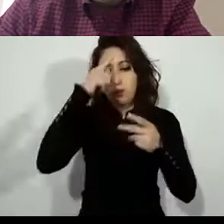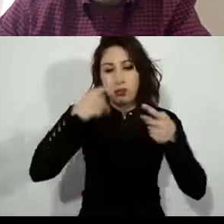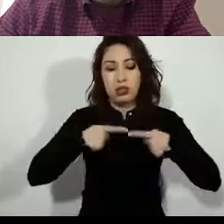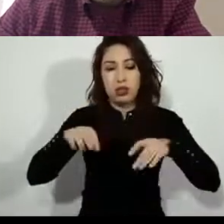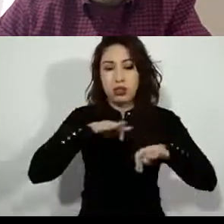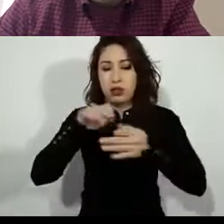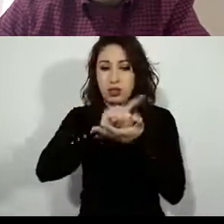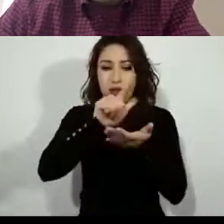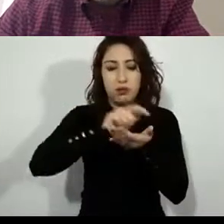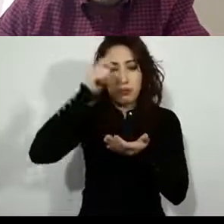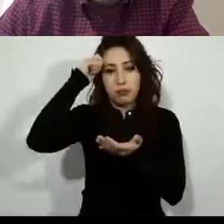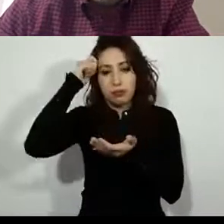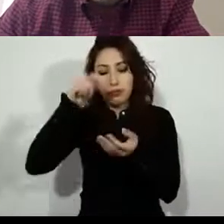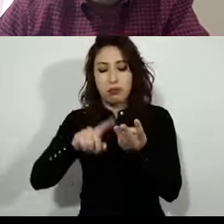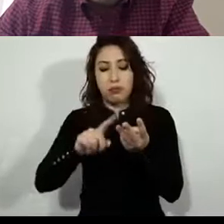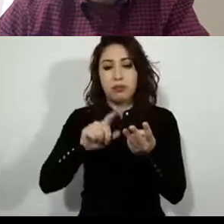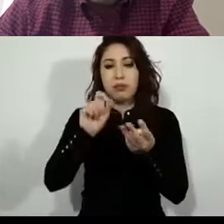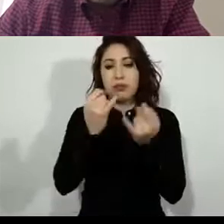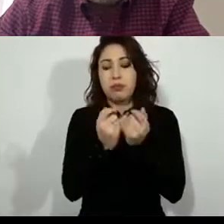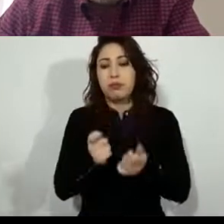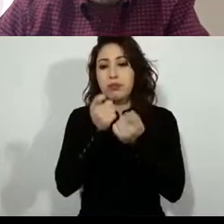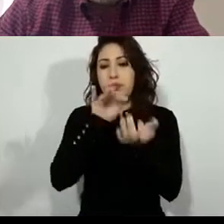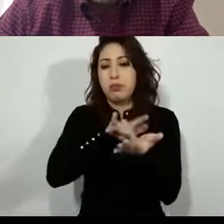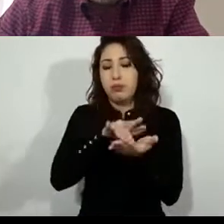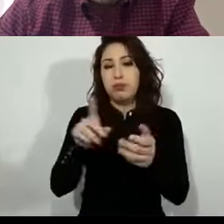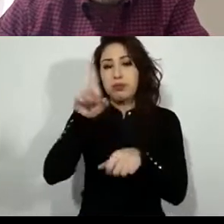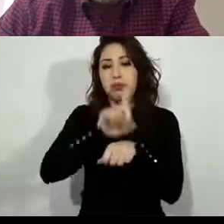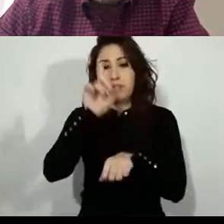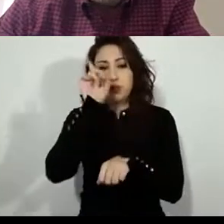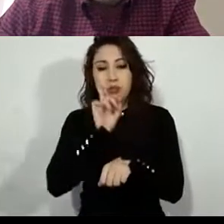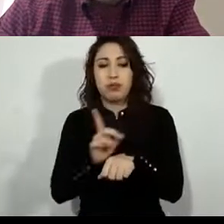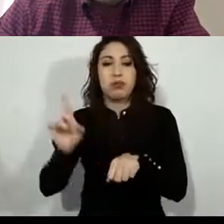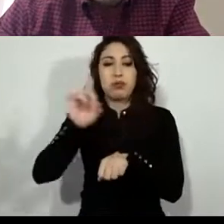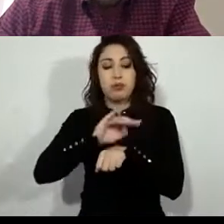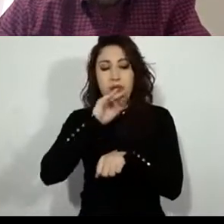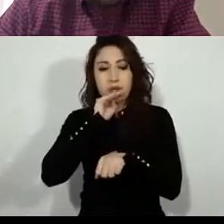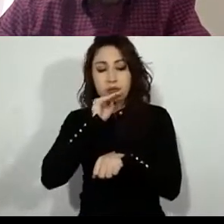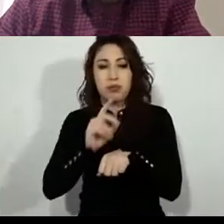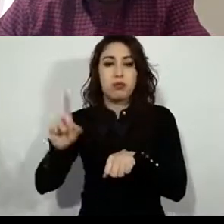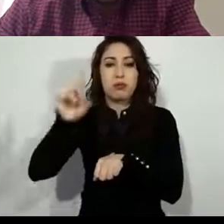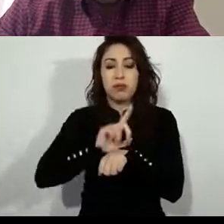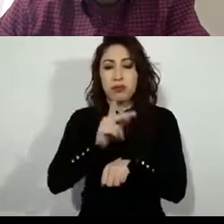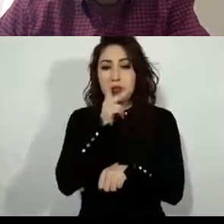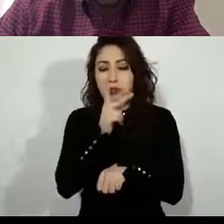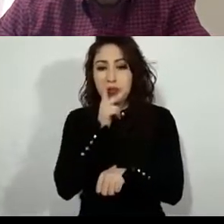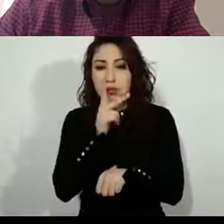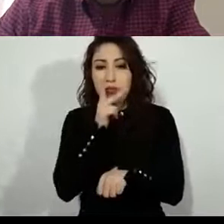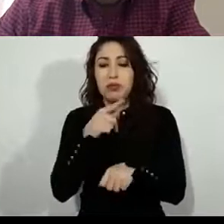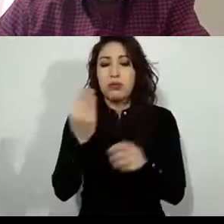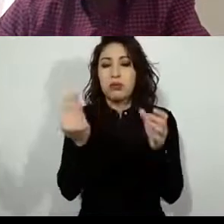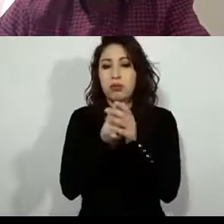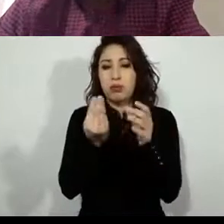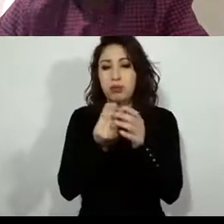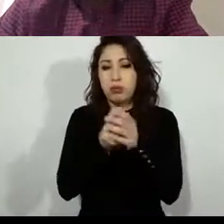eventos, días de la mujer, días de la madre, días del padre, días del niño, no sé si aquí lo hagan, los cursos de verano. A